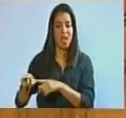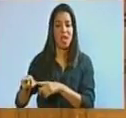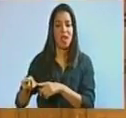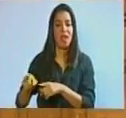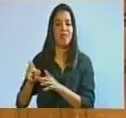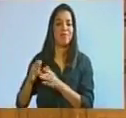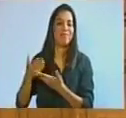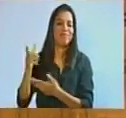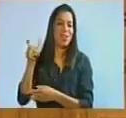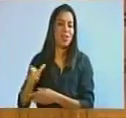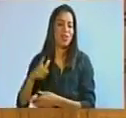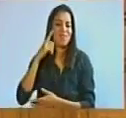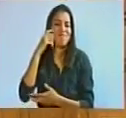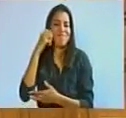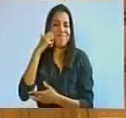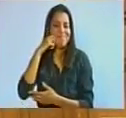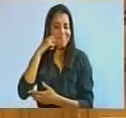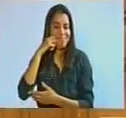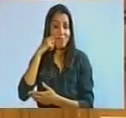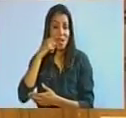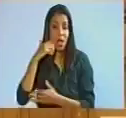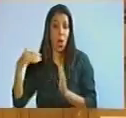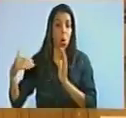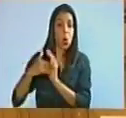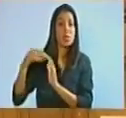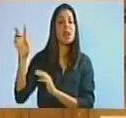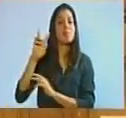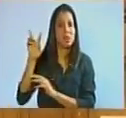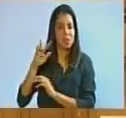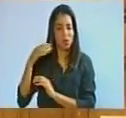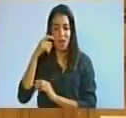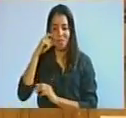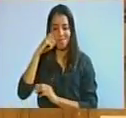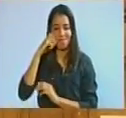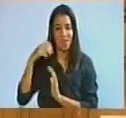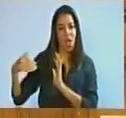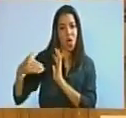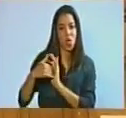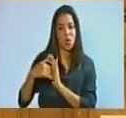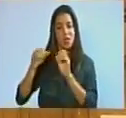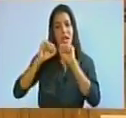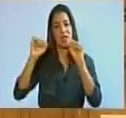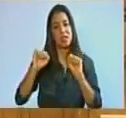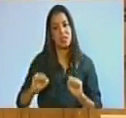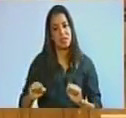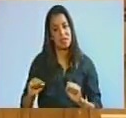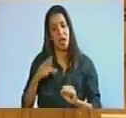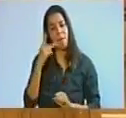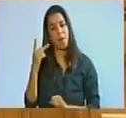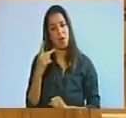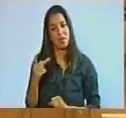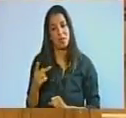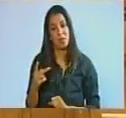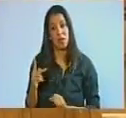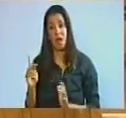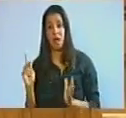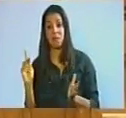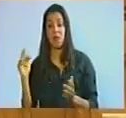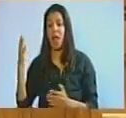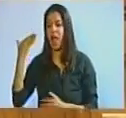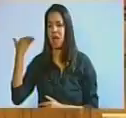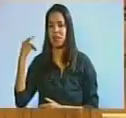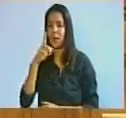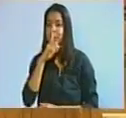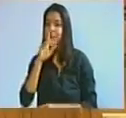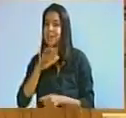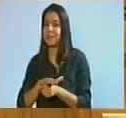abiertos enemigos del pueblo de Venezuela y de nuestro sistema político. Bueno, tenemos tiempo que no lo escuchamos, y es que su